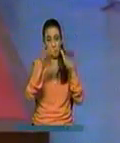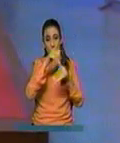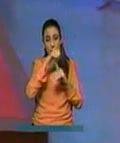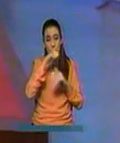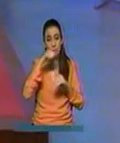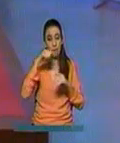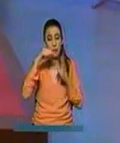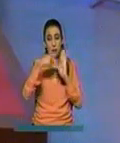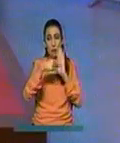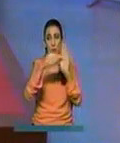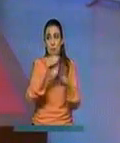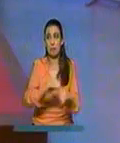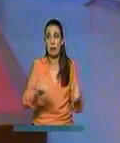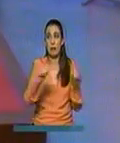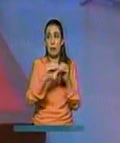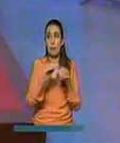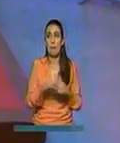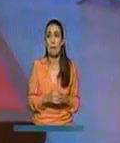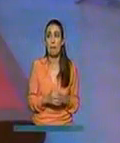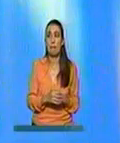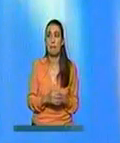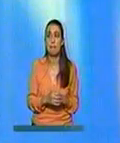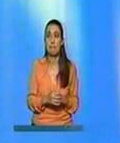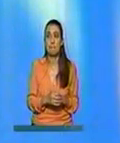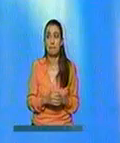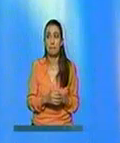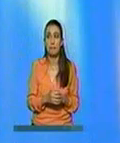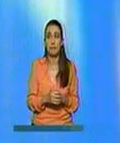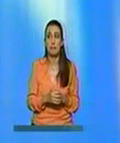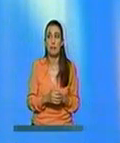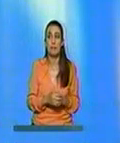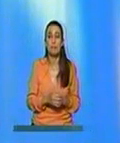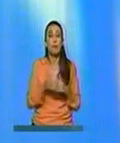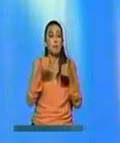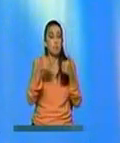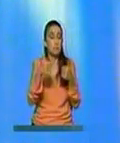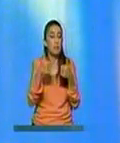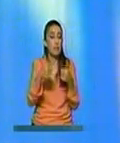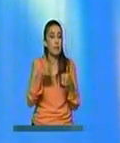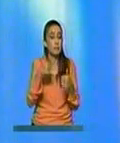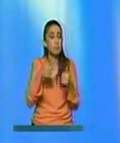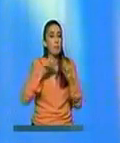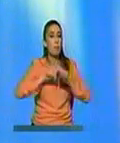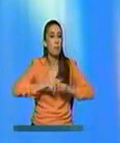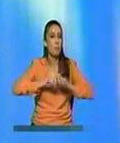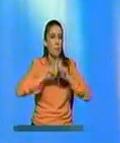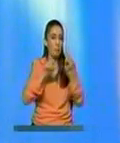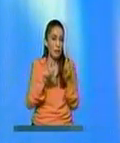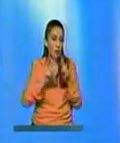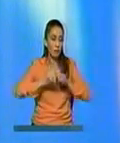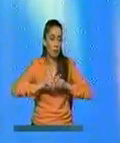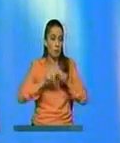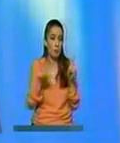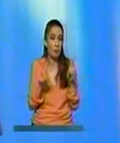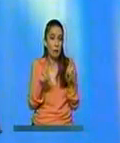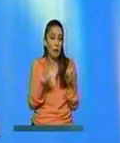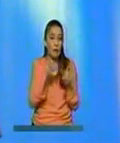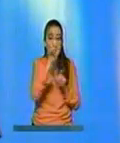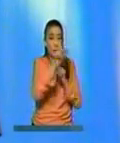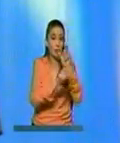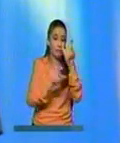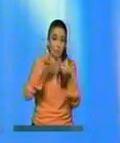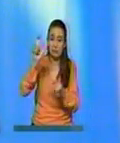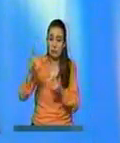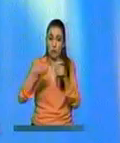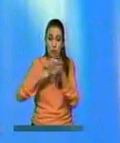se presenta promisorio. Yo creo que el horizonte, y eso está muy bien, pero si es que la ciudad, la ciudadanía